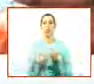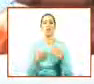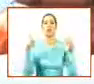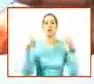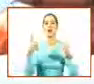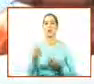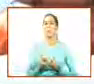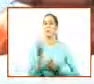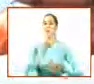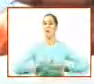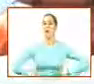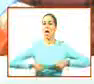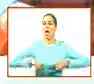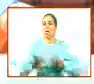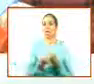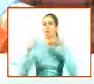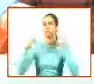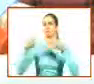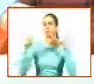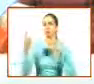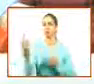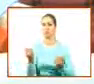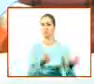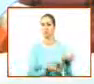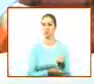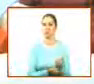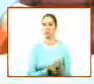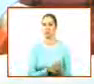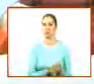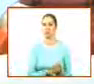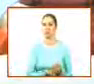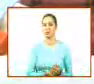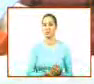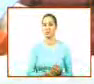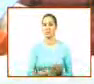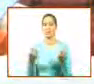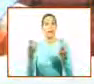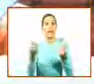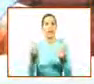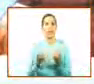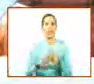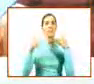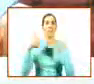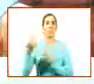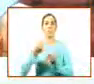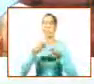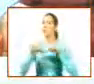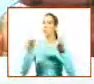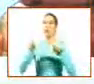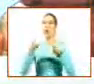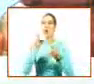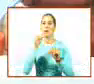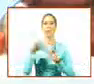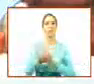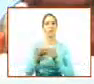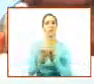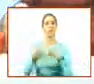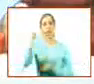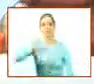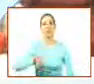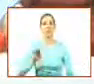libertad de mercado, en una libertad de tránsito de capitales, más nunca de la persona